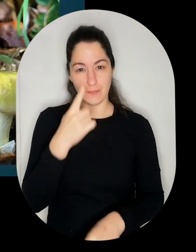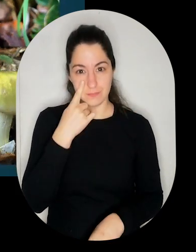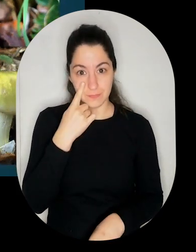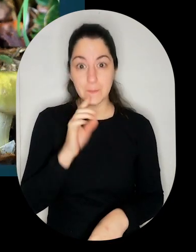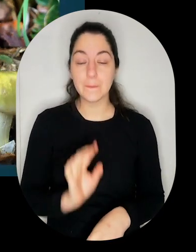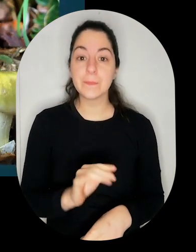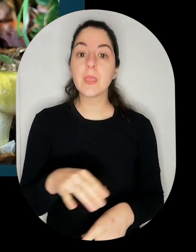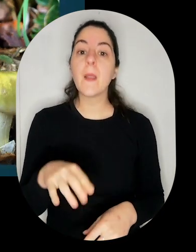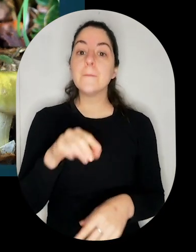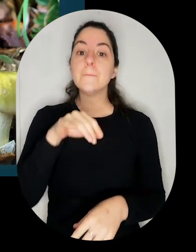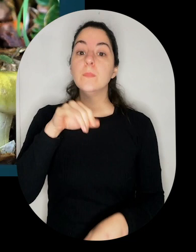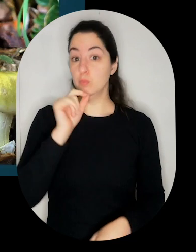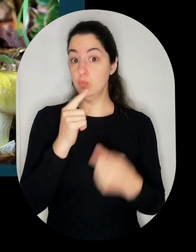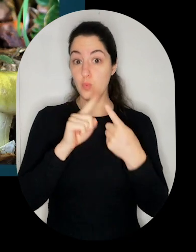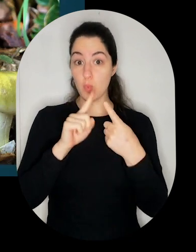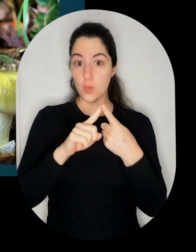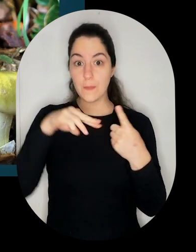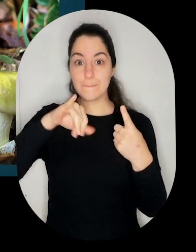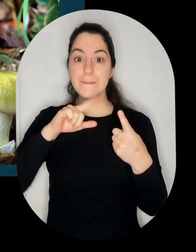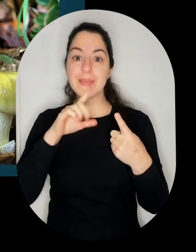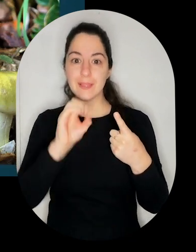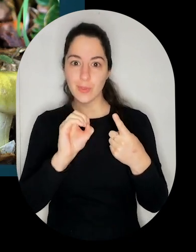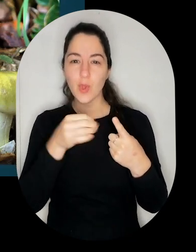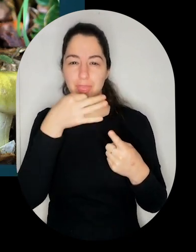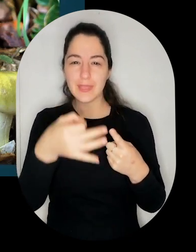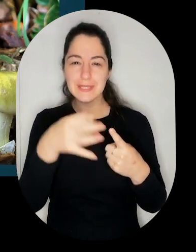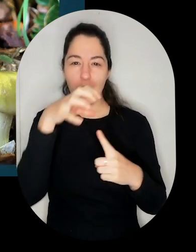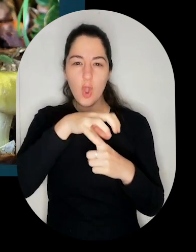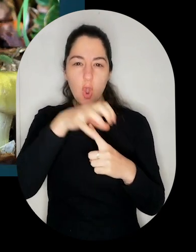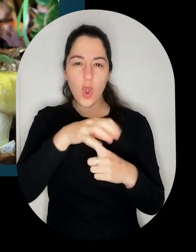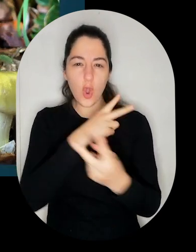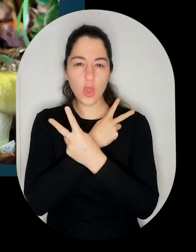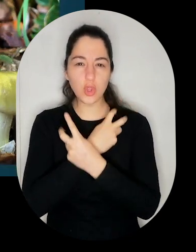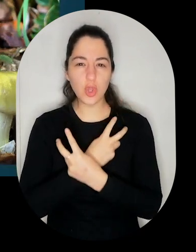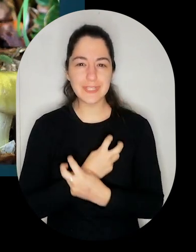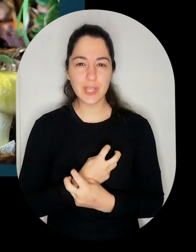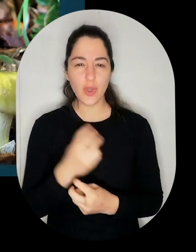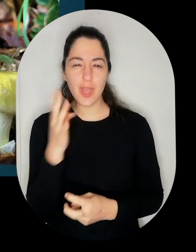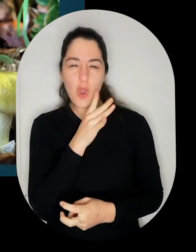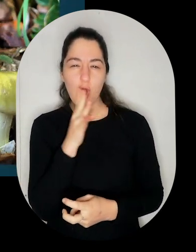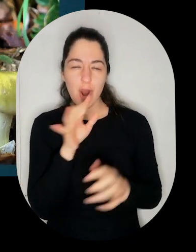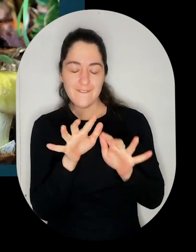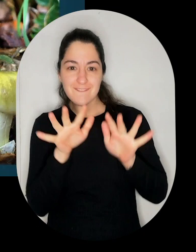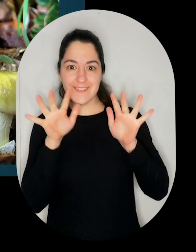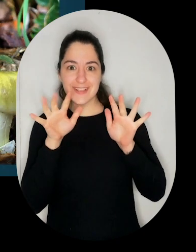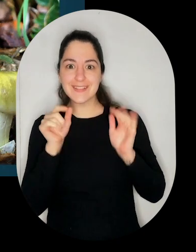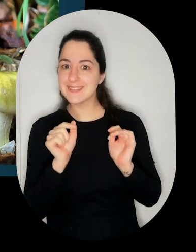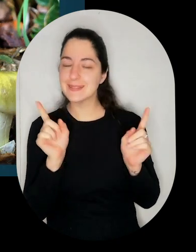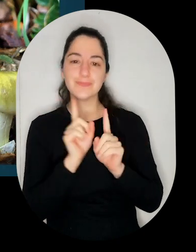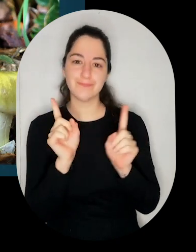primero, existe el mito de que los hongos tóxicos tienen colores brillantes. La verdad es que eso es un mito que